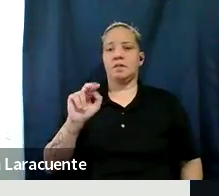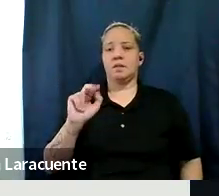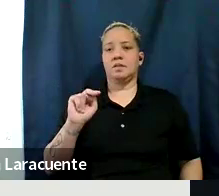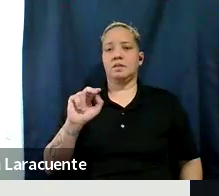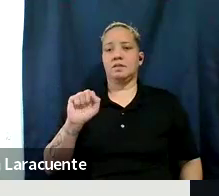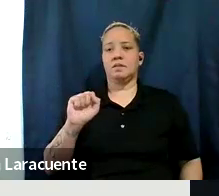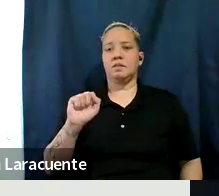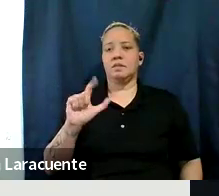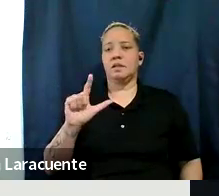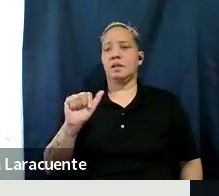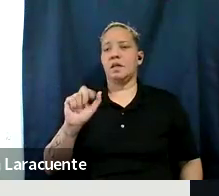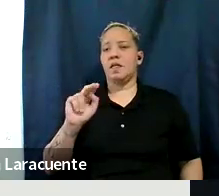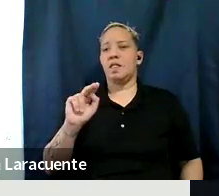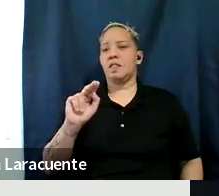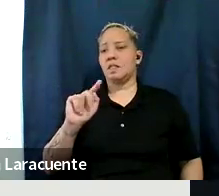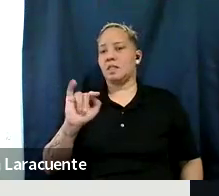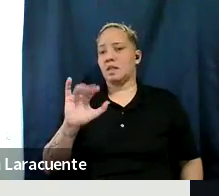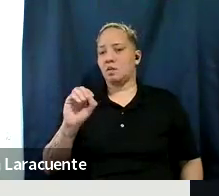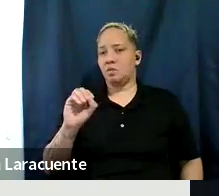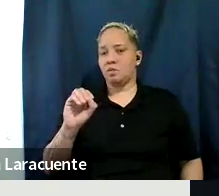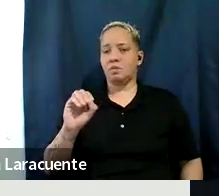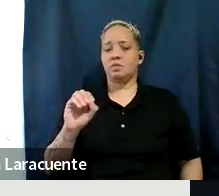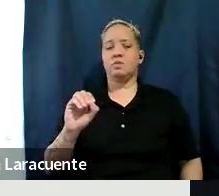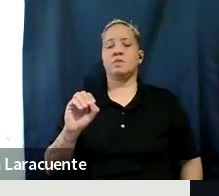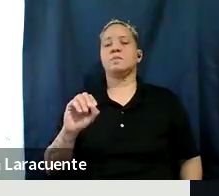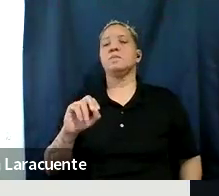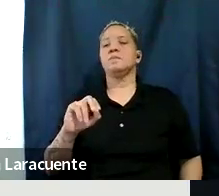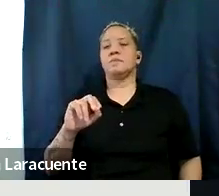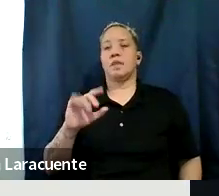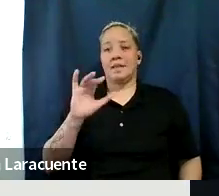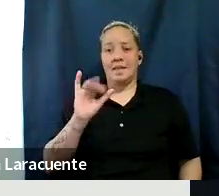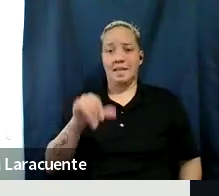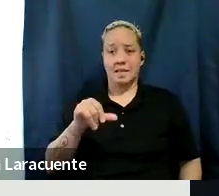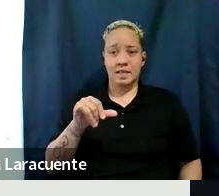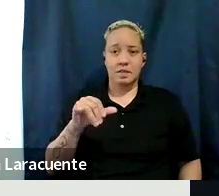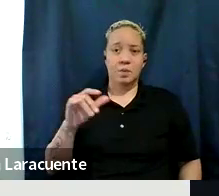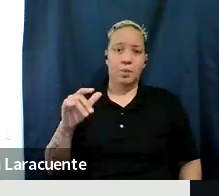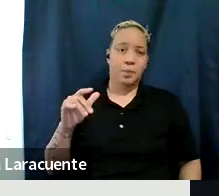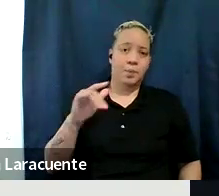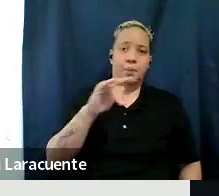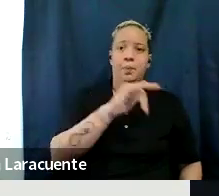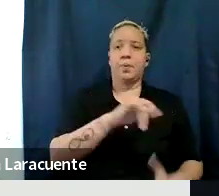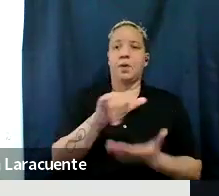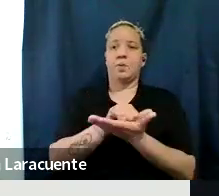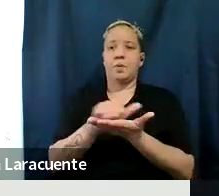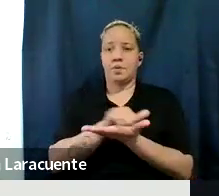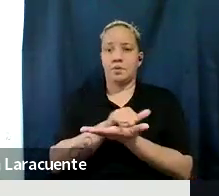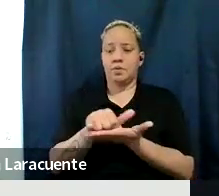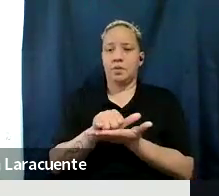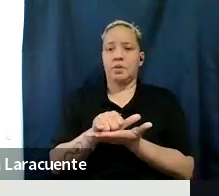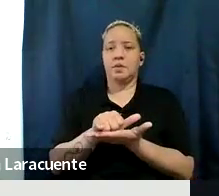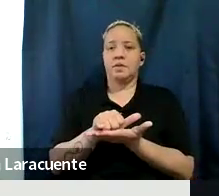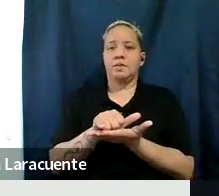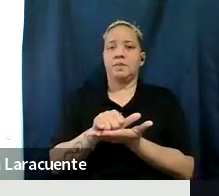ciudad costera de Cherburgo, y ese transatlántico iba en dirección a Nueva York, a donde